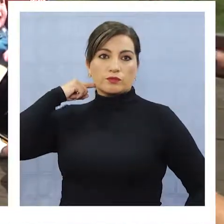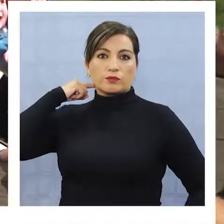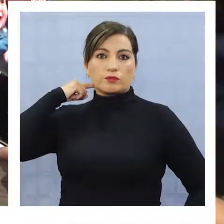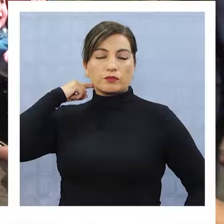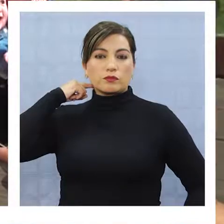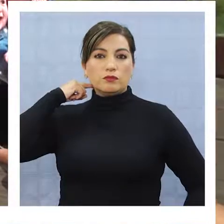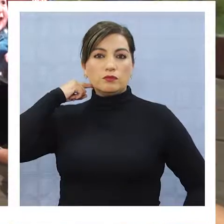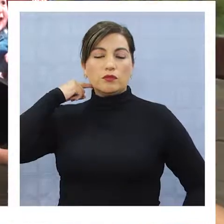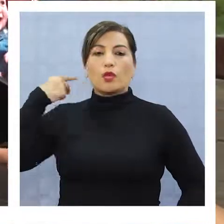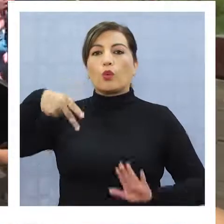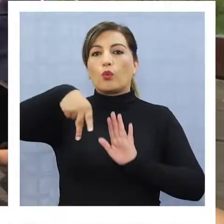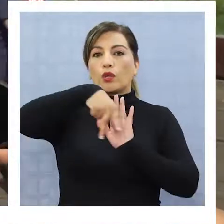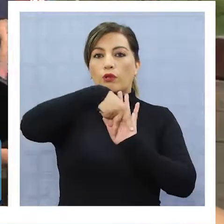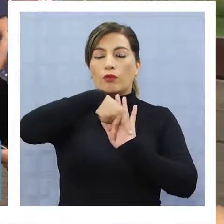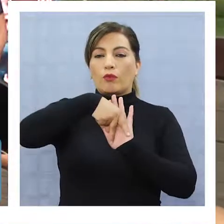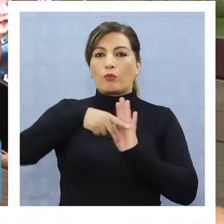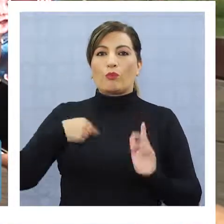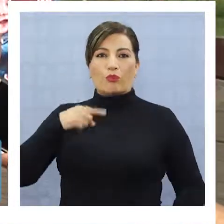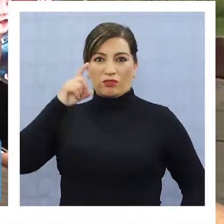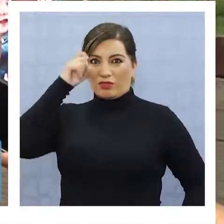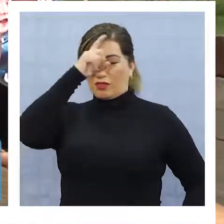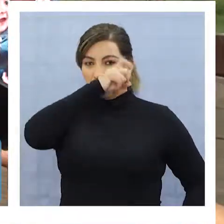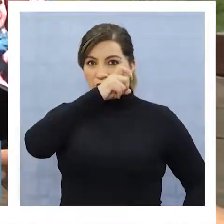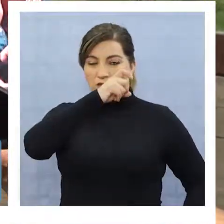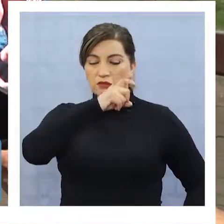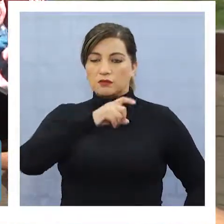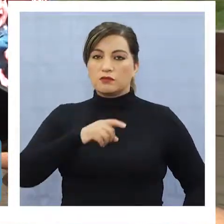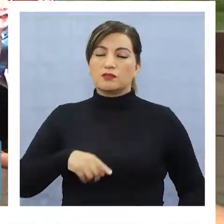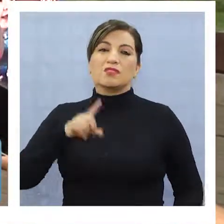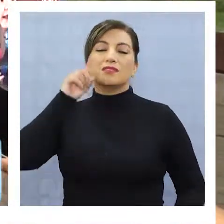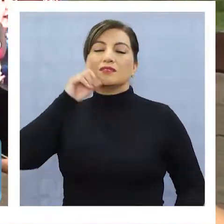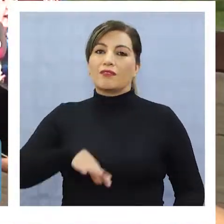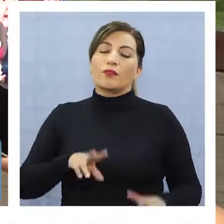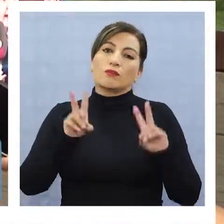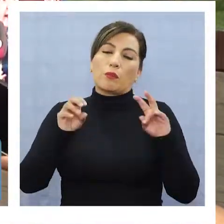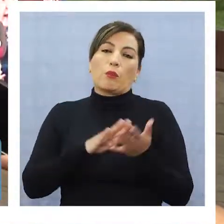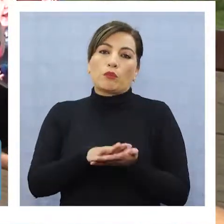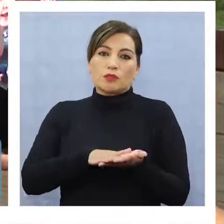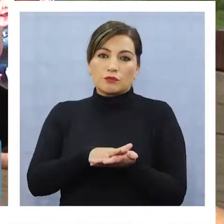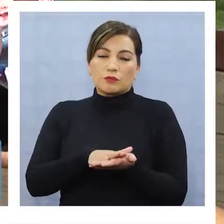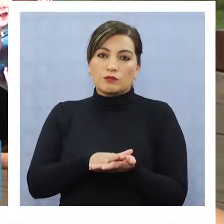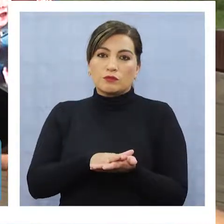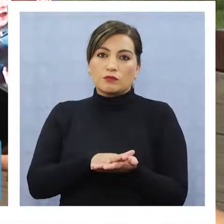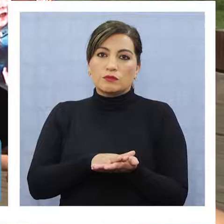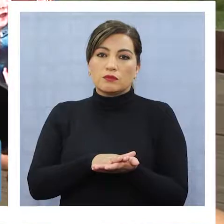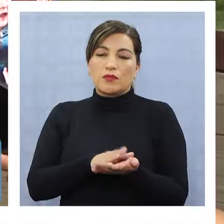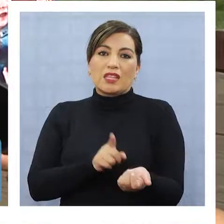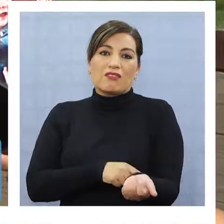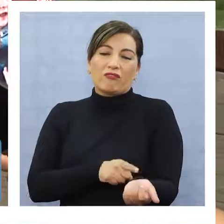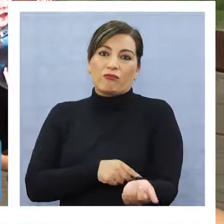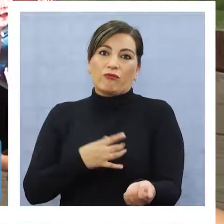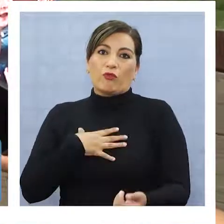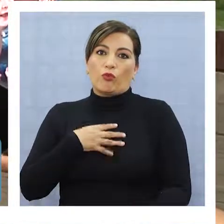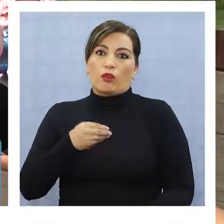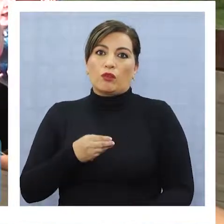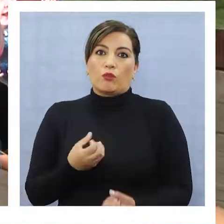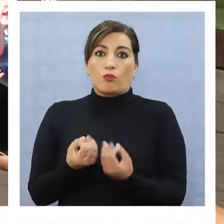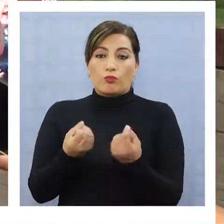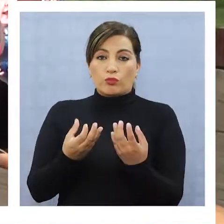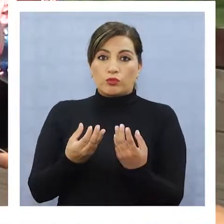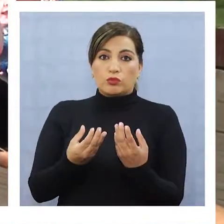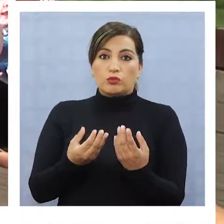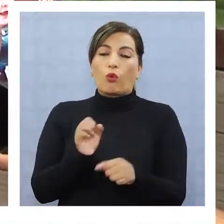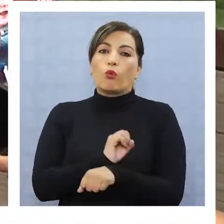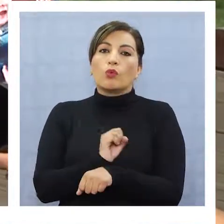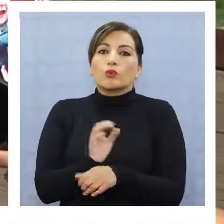que es una normativa difícil de implementar si sumamos factores como puede ser una gran cantidad de hijos o un